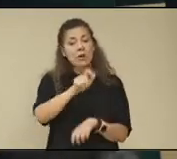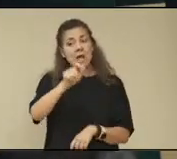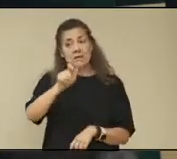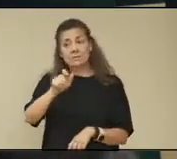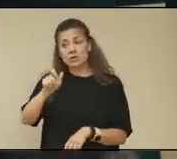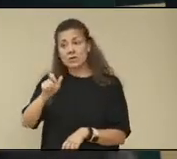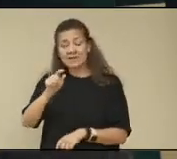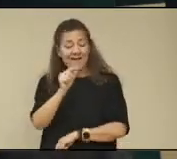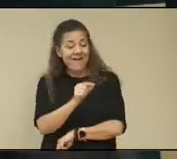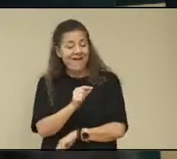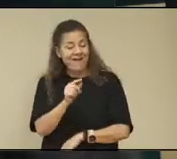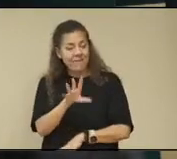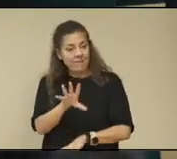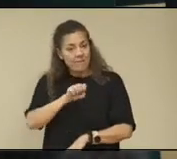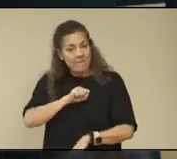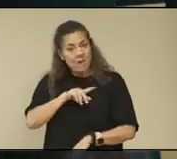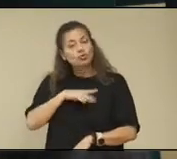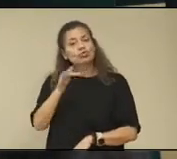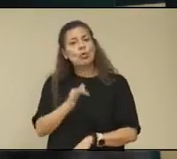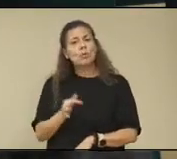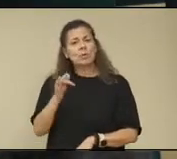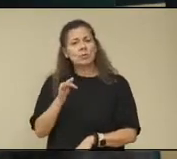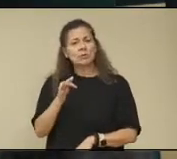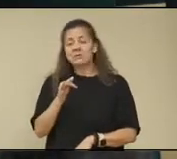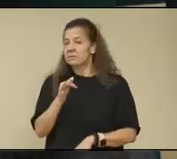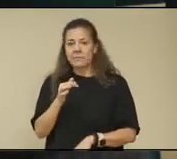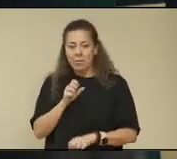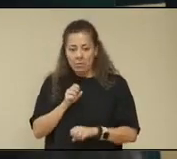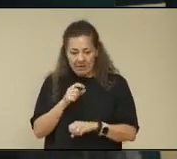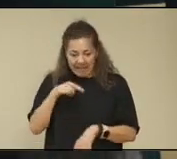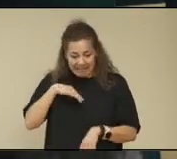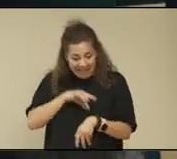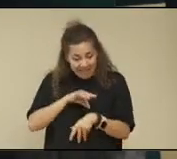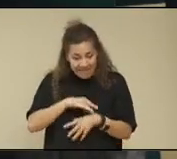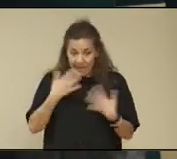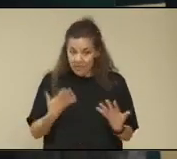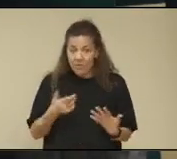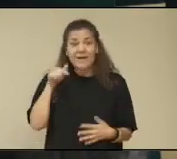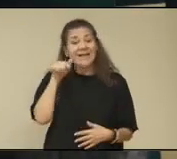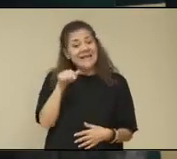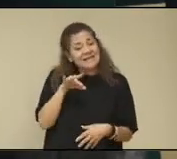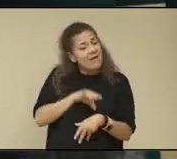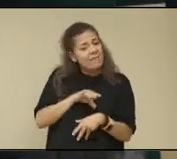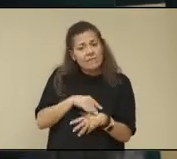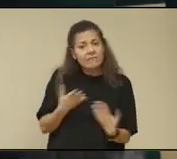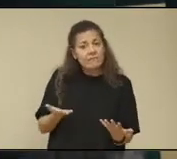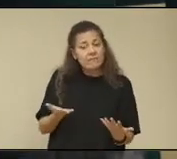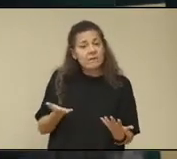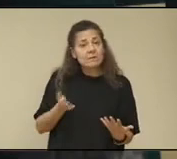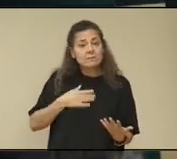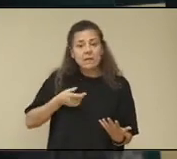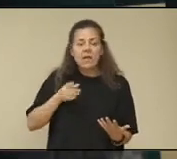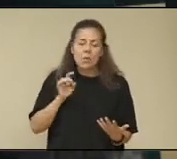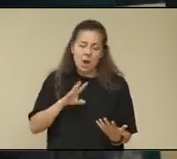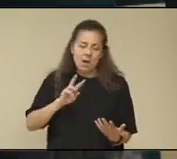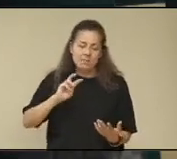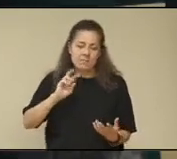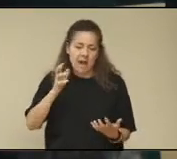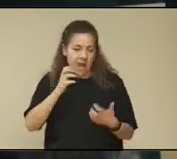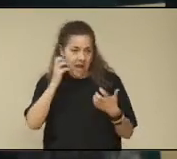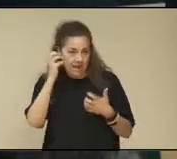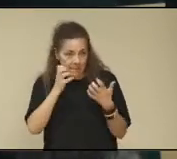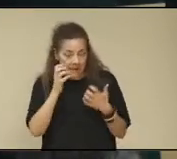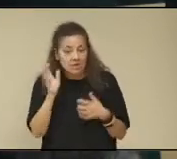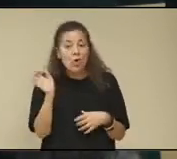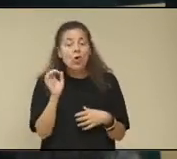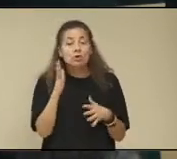que se infectan de tuberculosis que nunca van a desarrollar la enfermedad. Y esa MTB-VAC nunca, por lo menos en los modelos animales y en